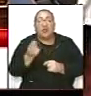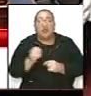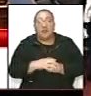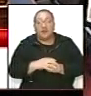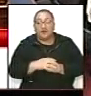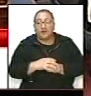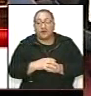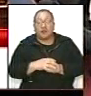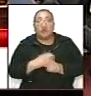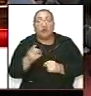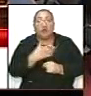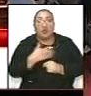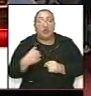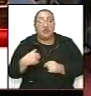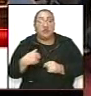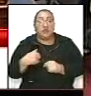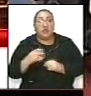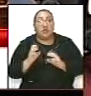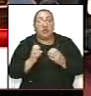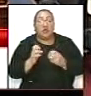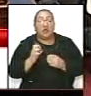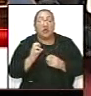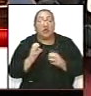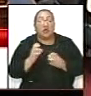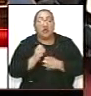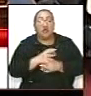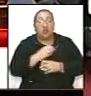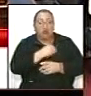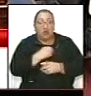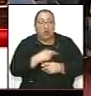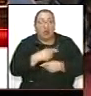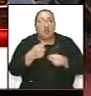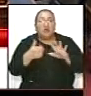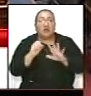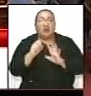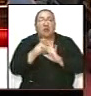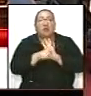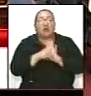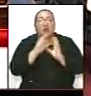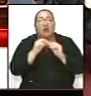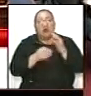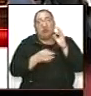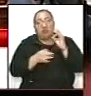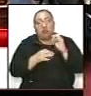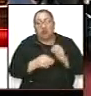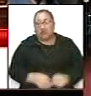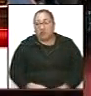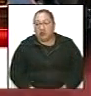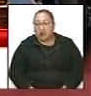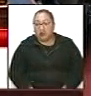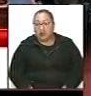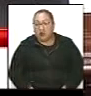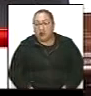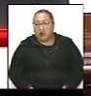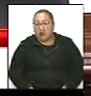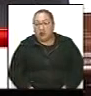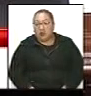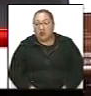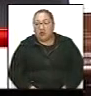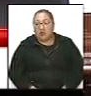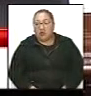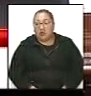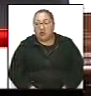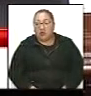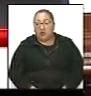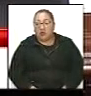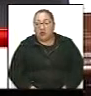Salaverry, que va a disponer de 60 minutos para su exposición, el titular de la PCM, Salvador. Tiene la palabra el presidente del Consejo